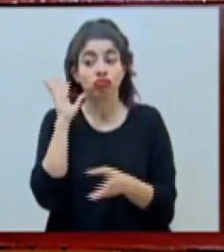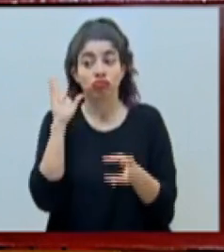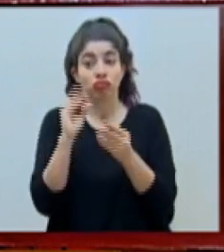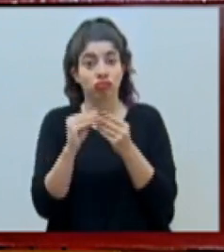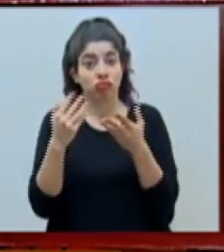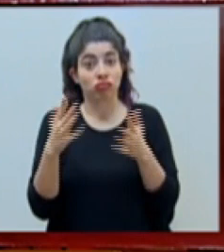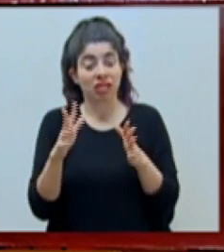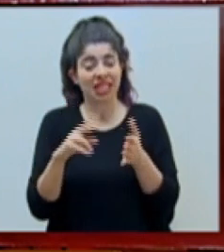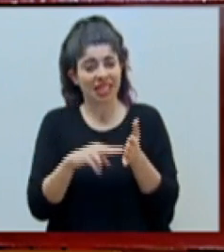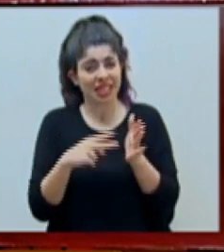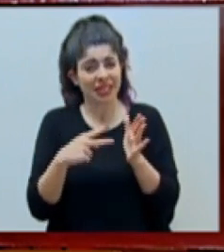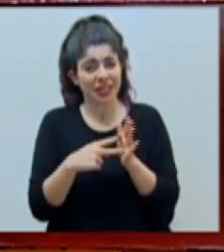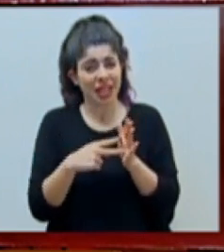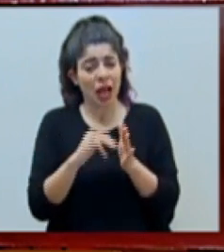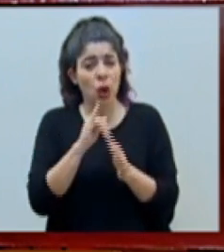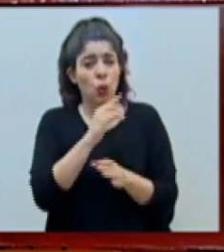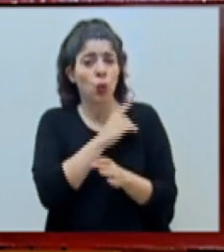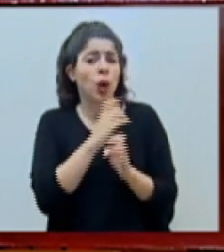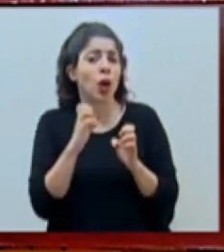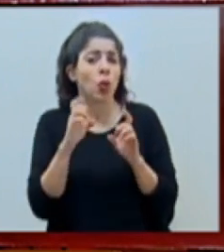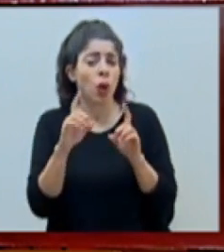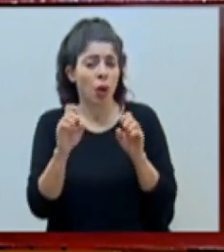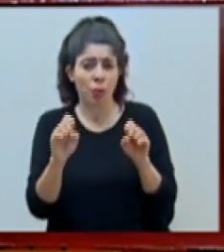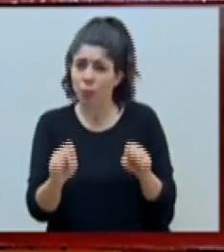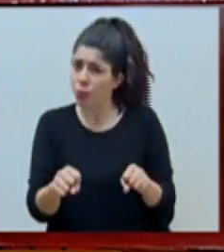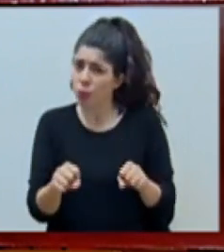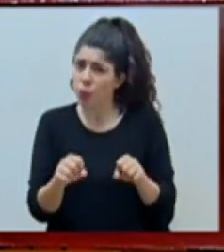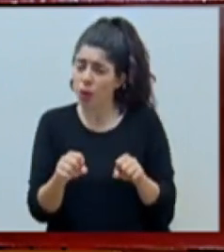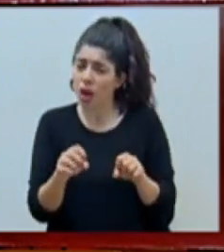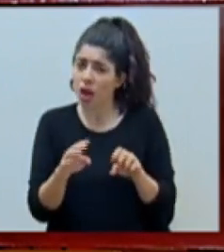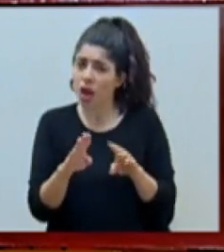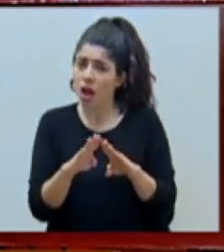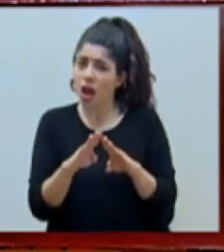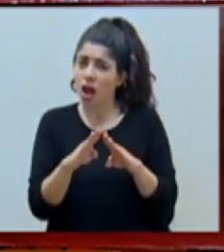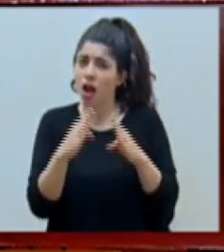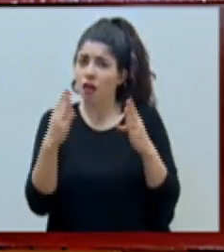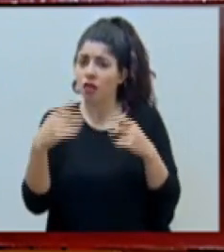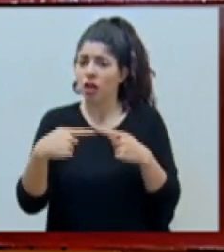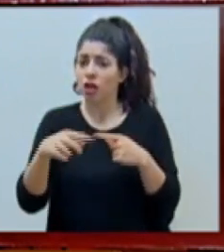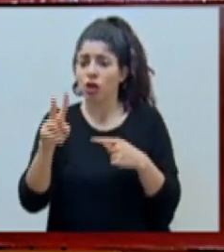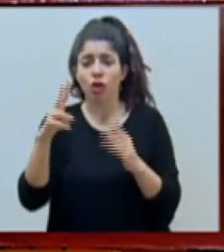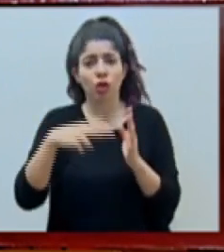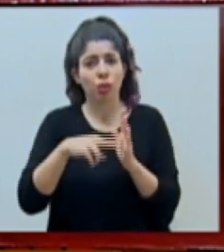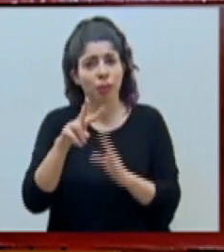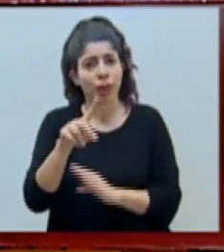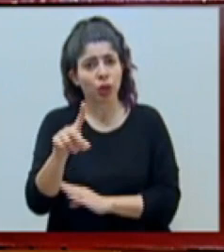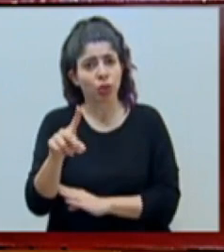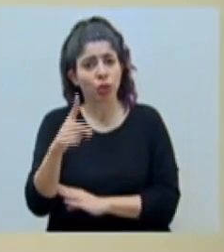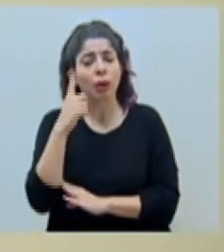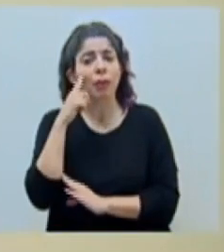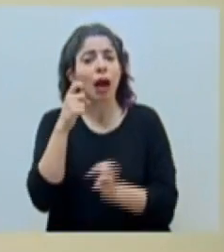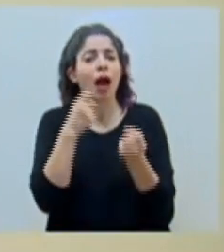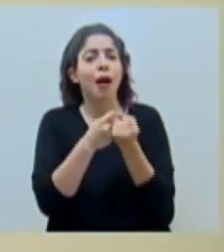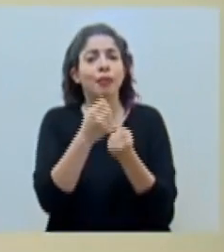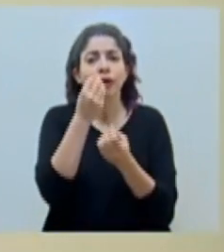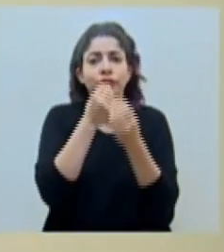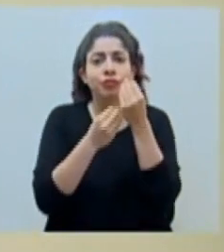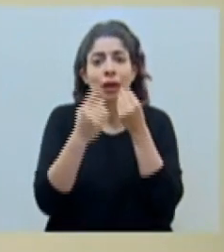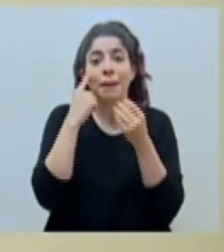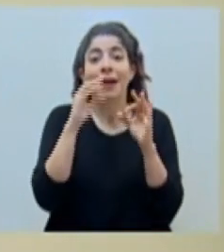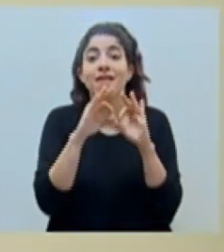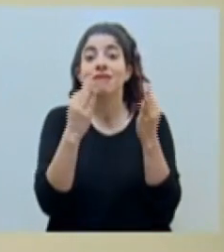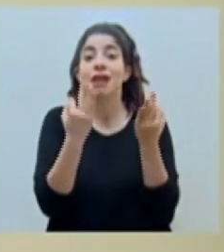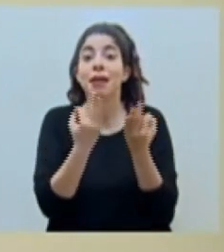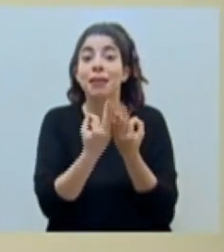podrá brindar mediante las juntas de educación la apertura durante el 2021 para apoyar con alimentos a familias